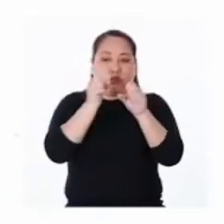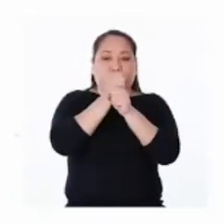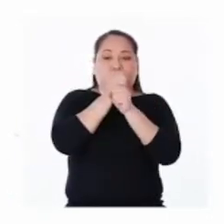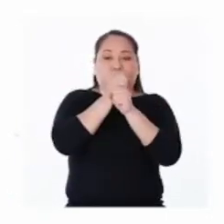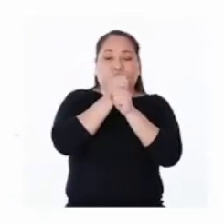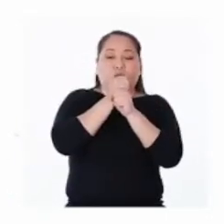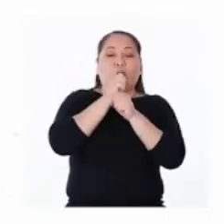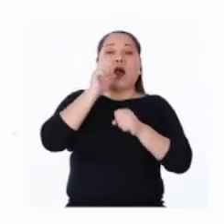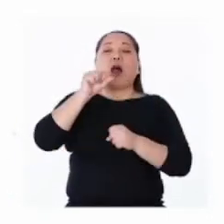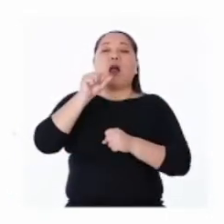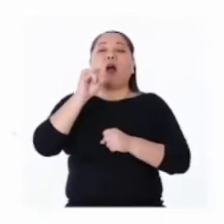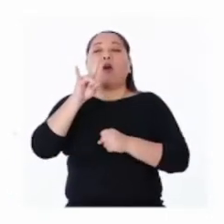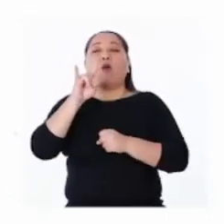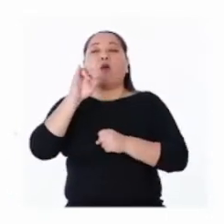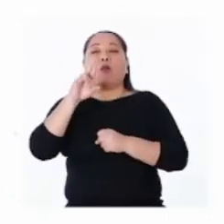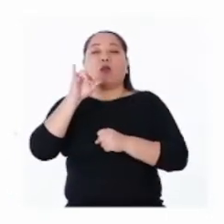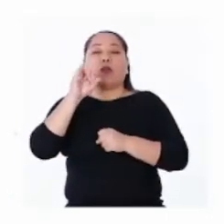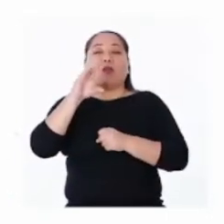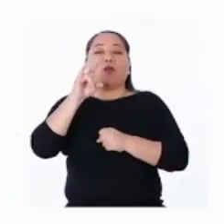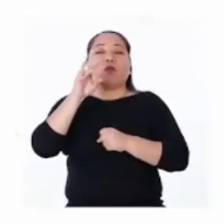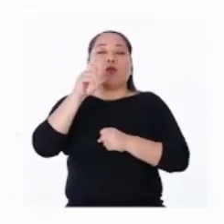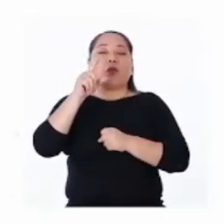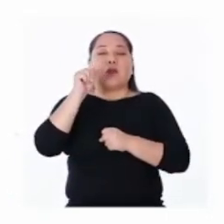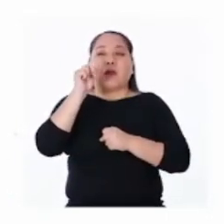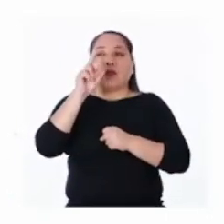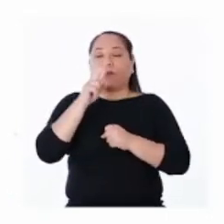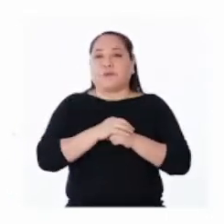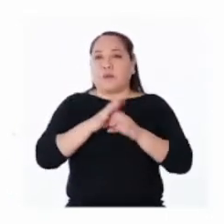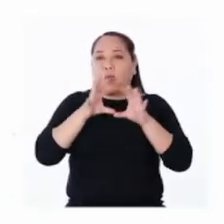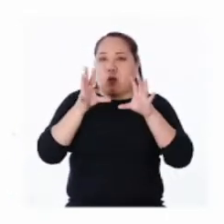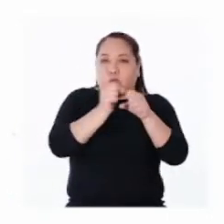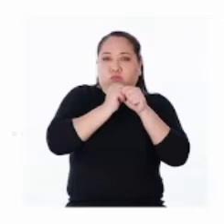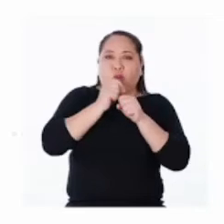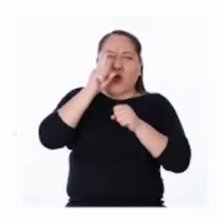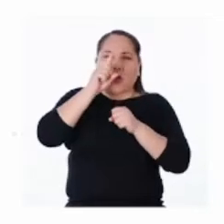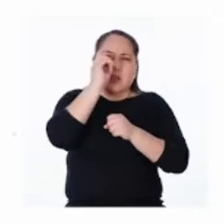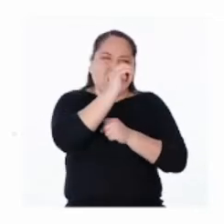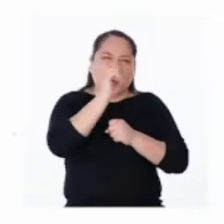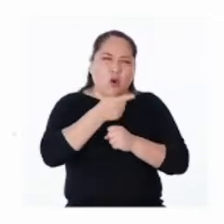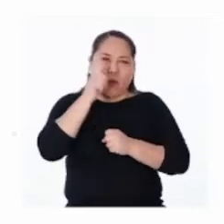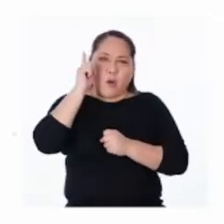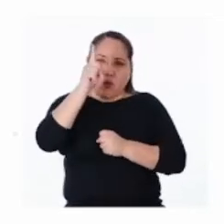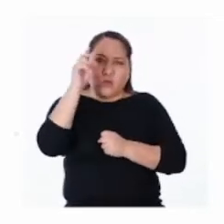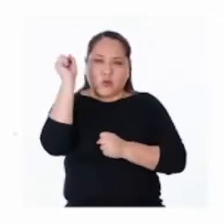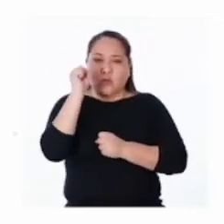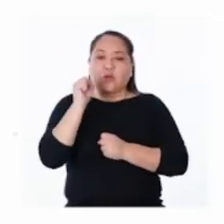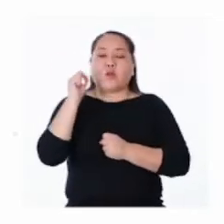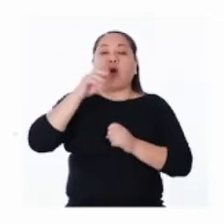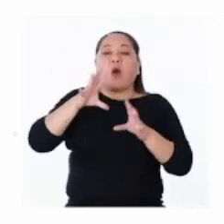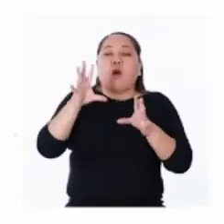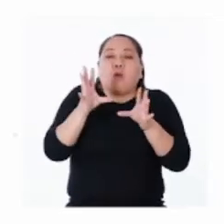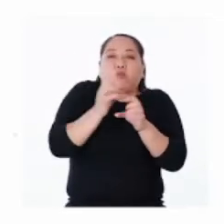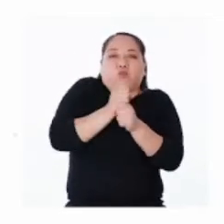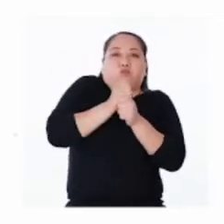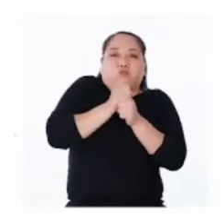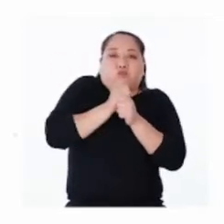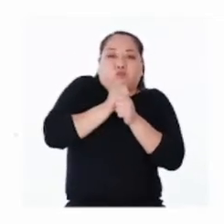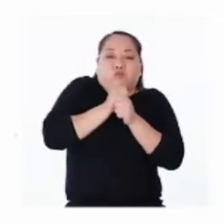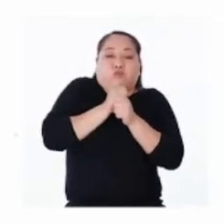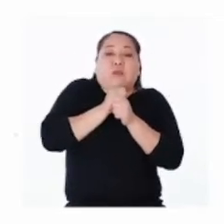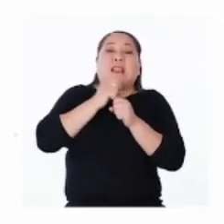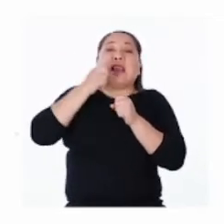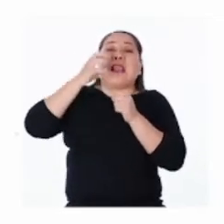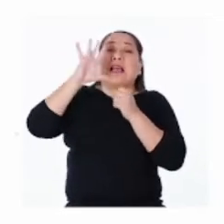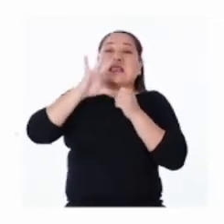de la sístole auricular, que dura aproximadamente 0,1 segundos. A medida que se contraen las paredes de la aurícula,